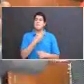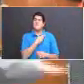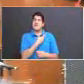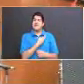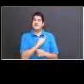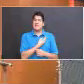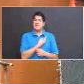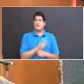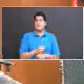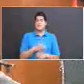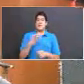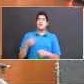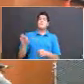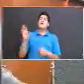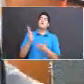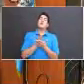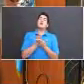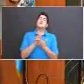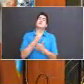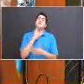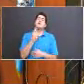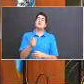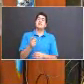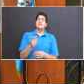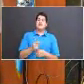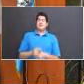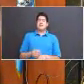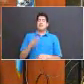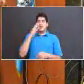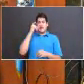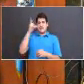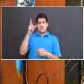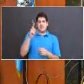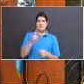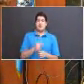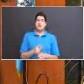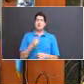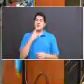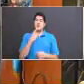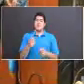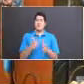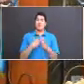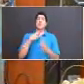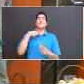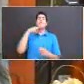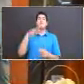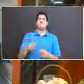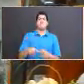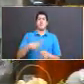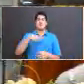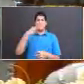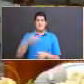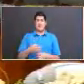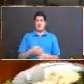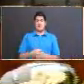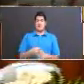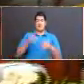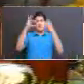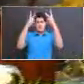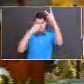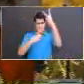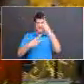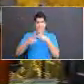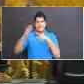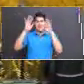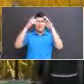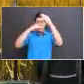Pero la Biblia dice claramente que el Señor mismo, con voz de mando, con voz de arcángel, con trompeta de Dios, descenderá del cielo.